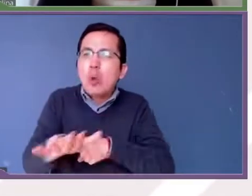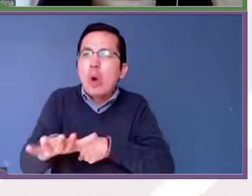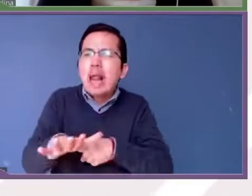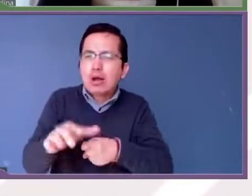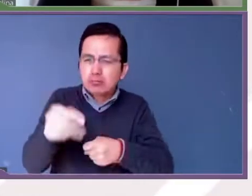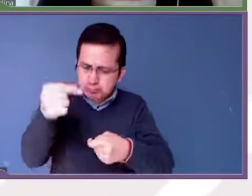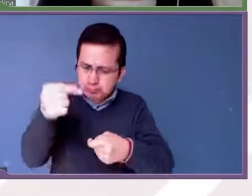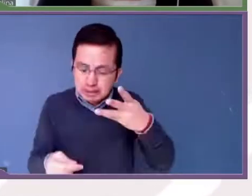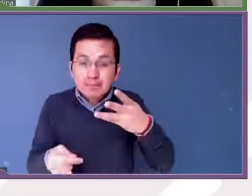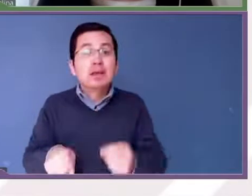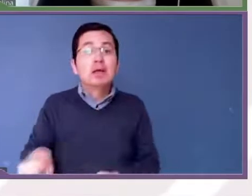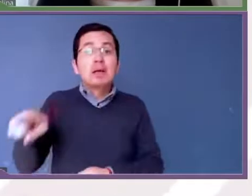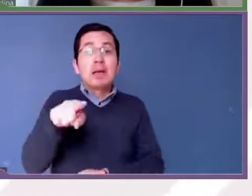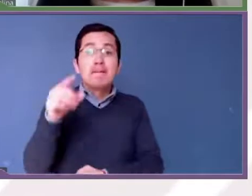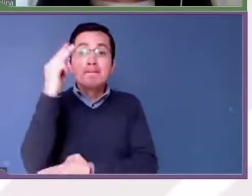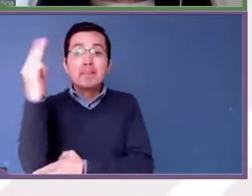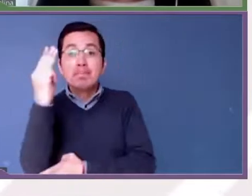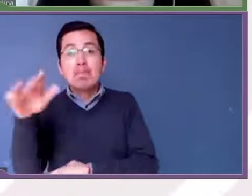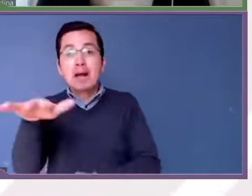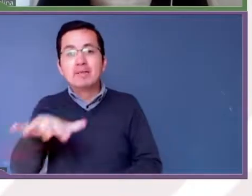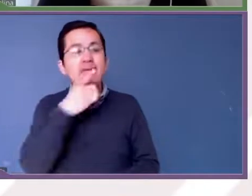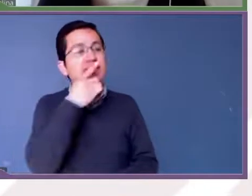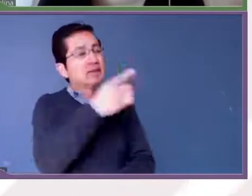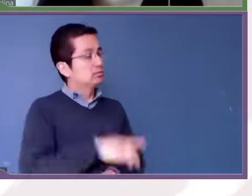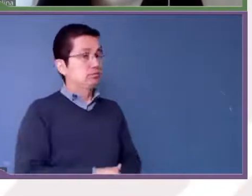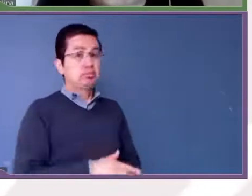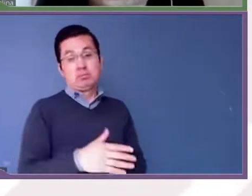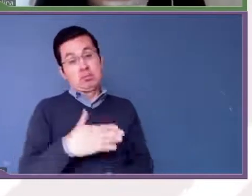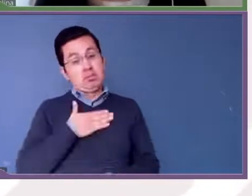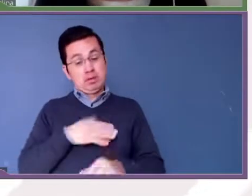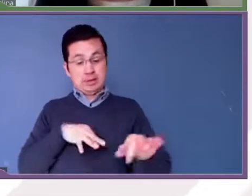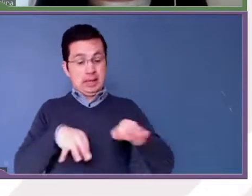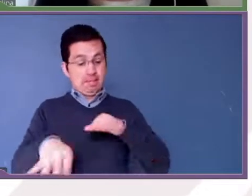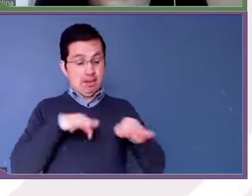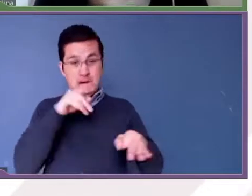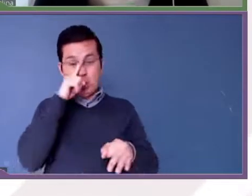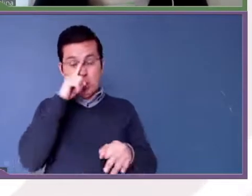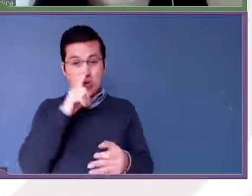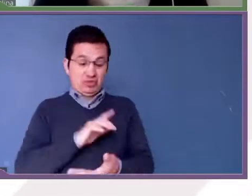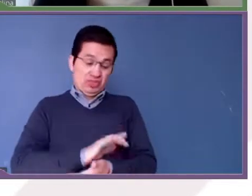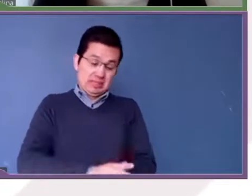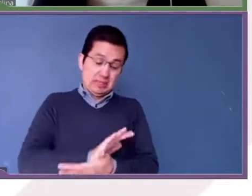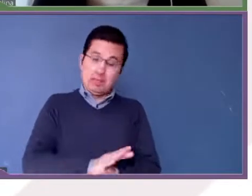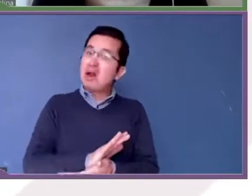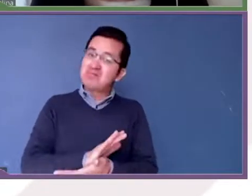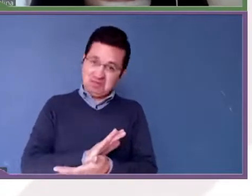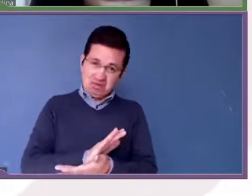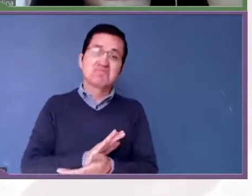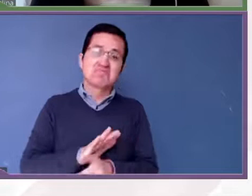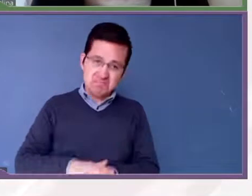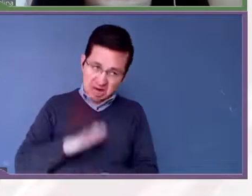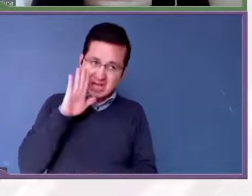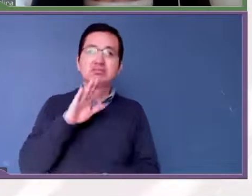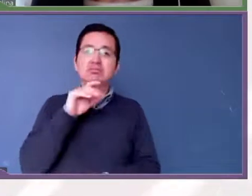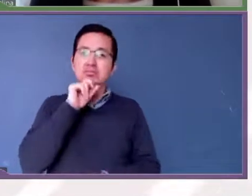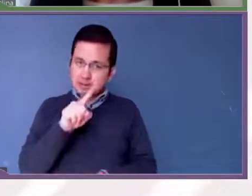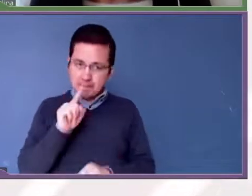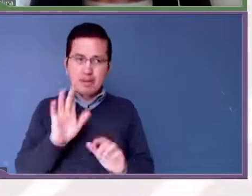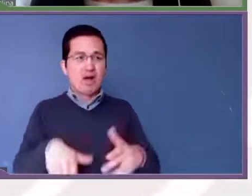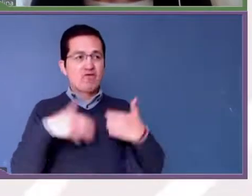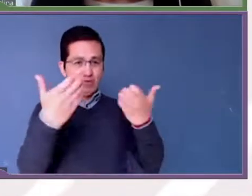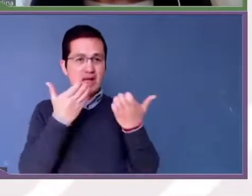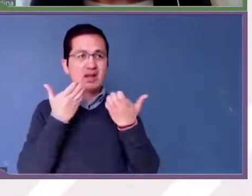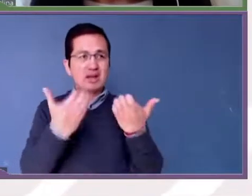dice que en el lugar de trabajo se discrimina más y en la calle. Y los motivos